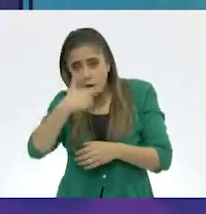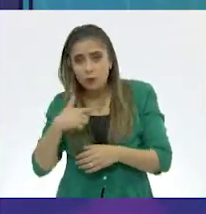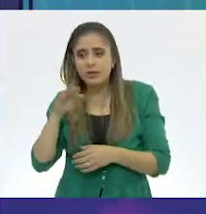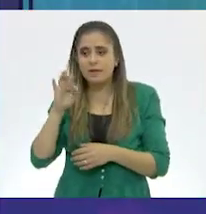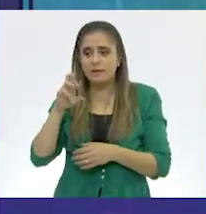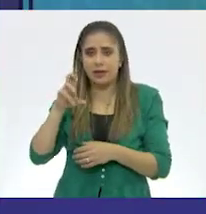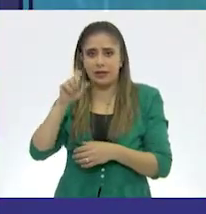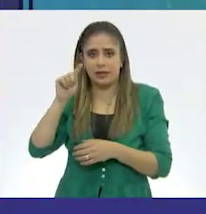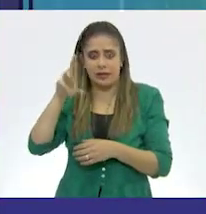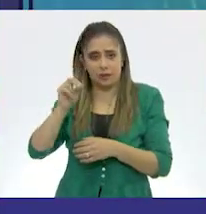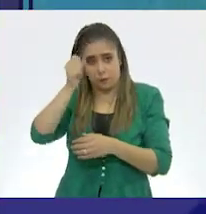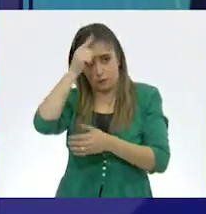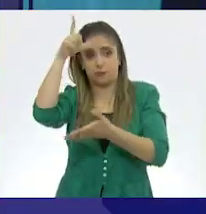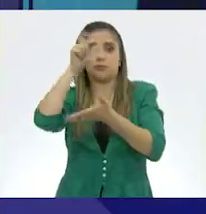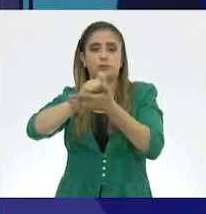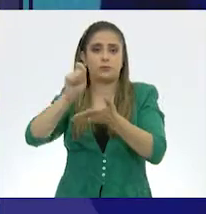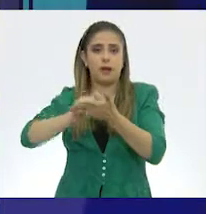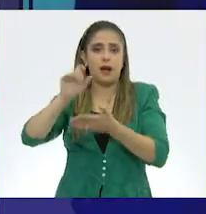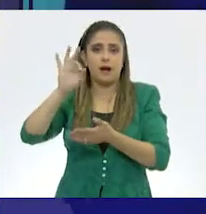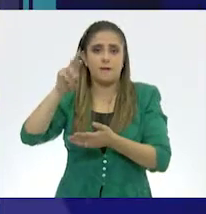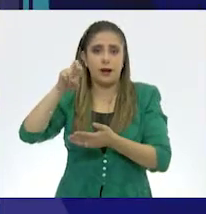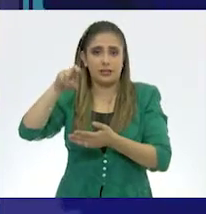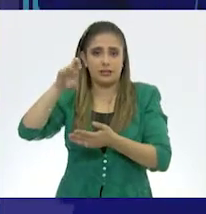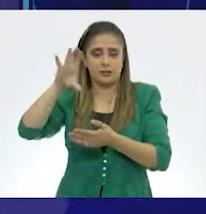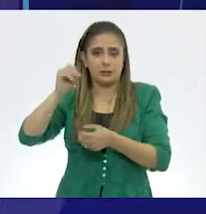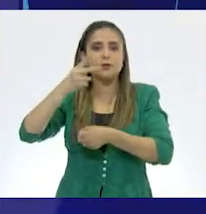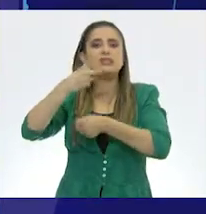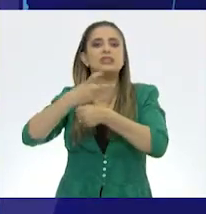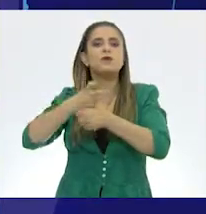por Francisco Tario, segunda parte.